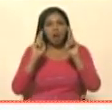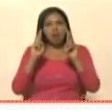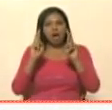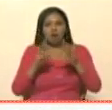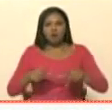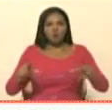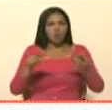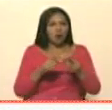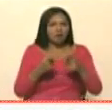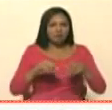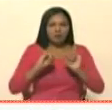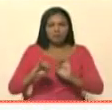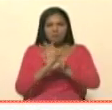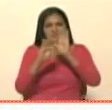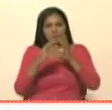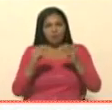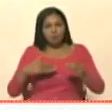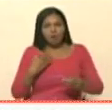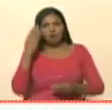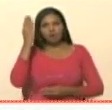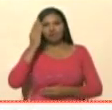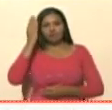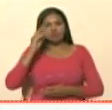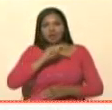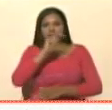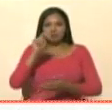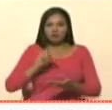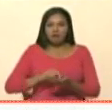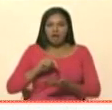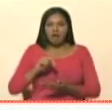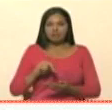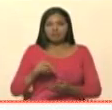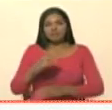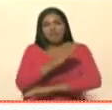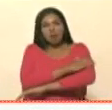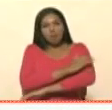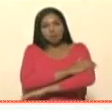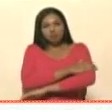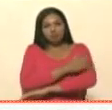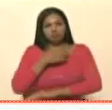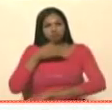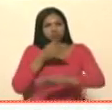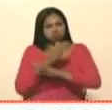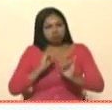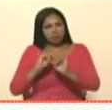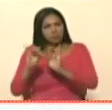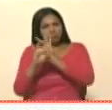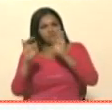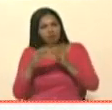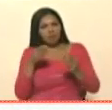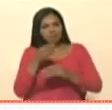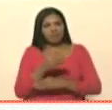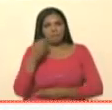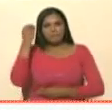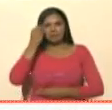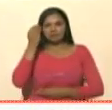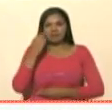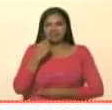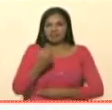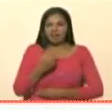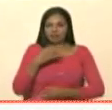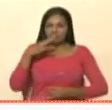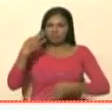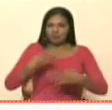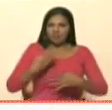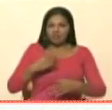sectores honestos, con conciencia nacionalista, de la oposición, salieran a dar su opinión, salieran a dar